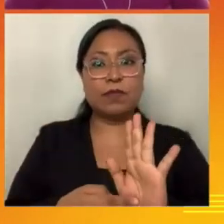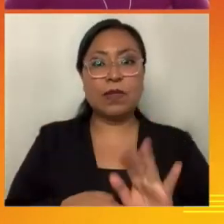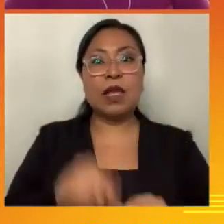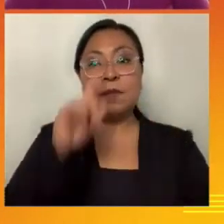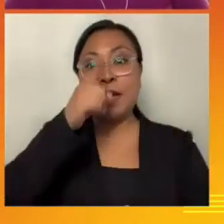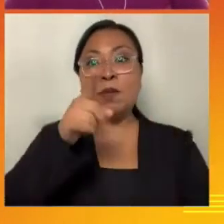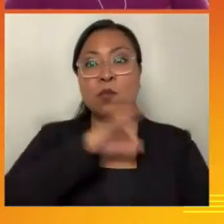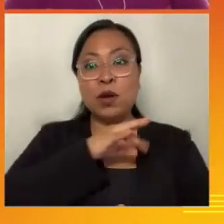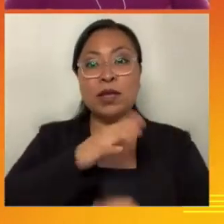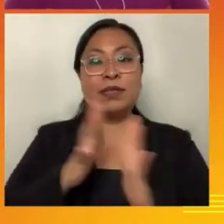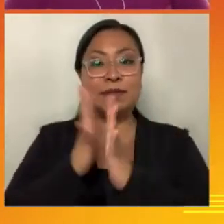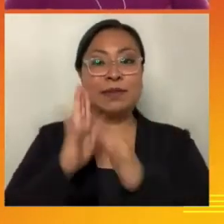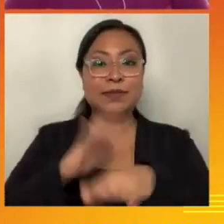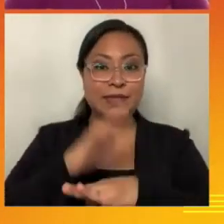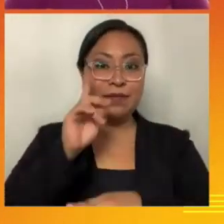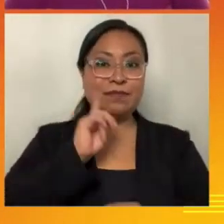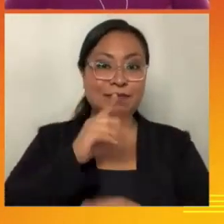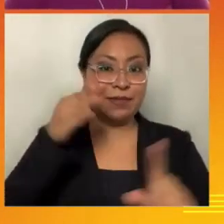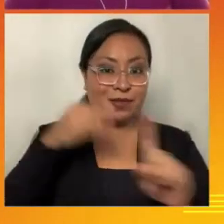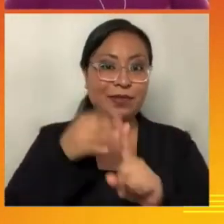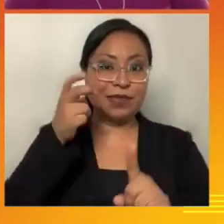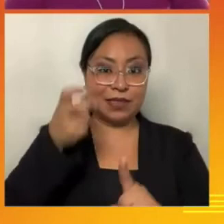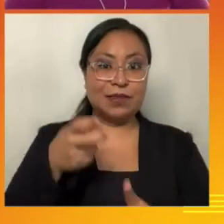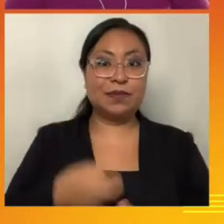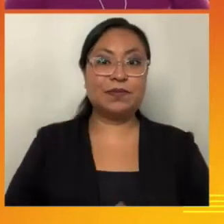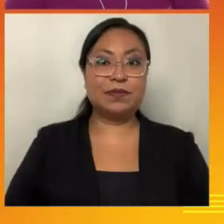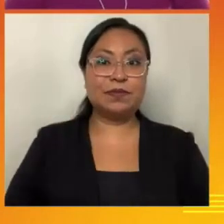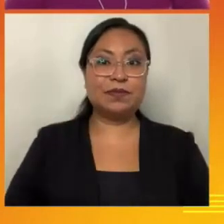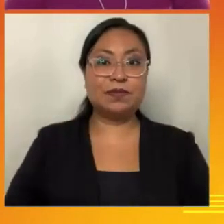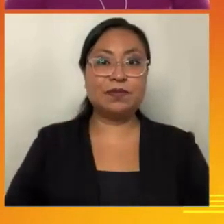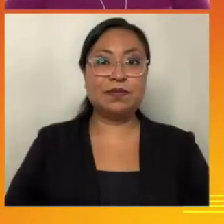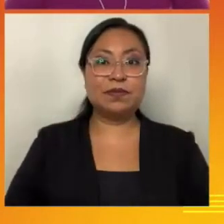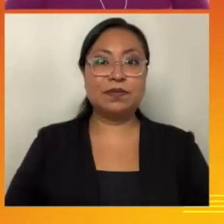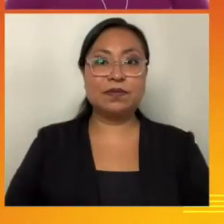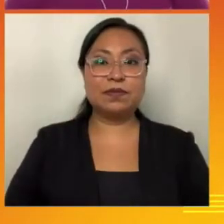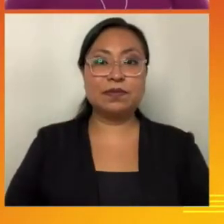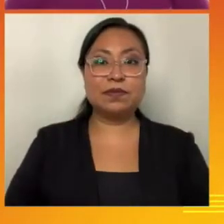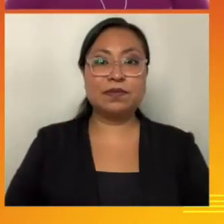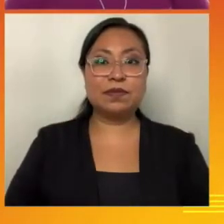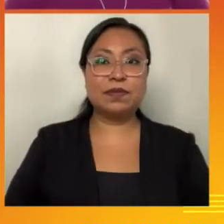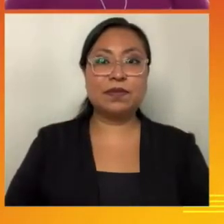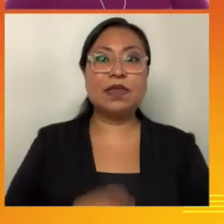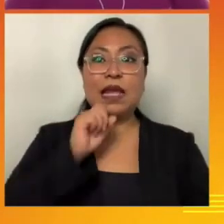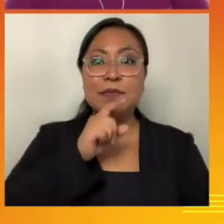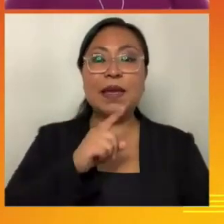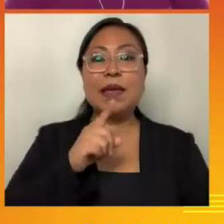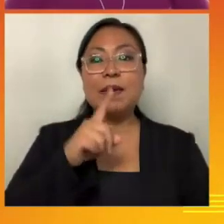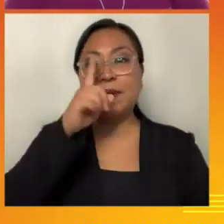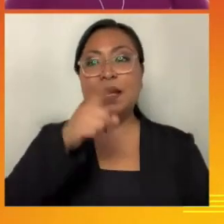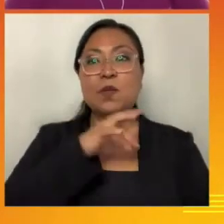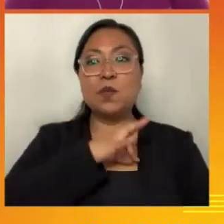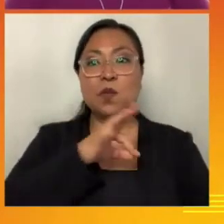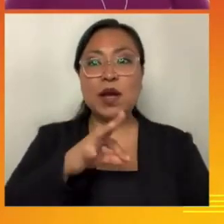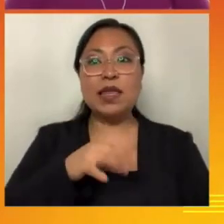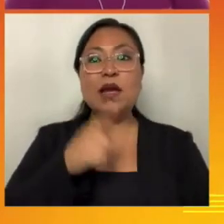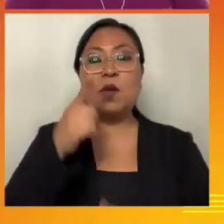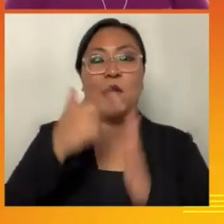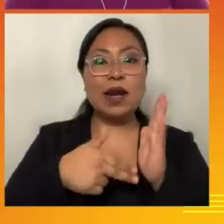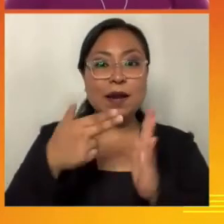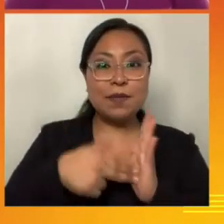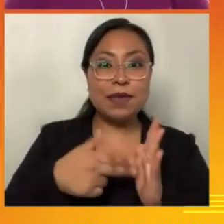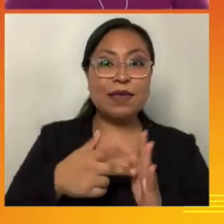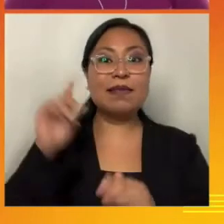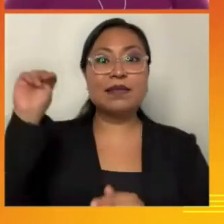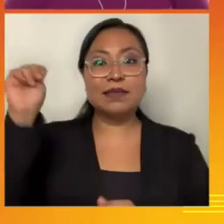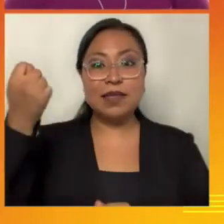este tipo de público, ¿no? Y también pues tener los recursos digitales para